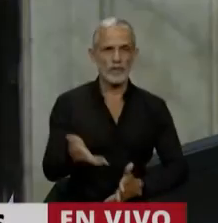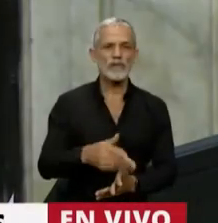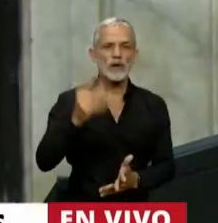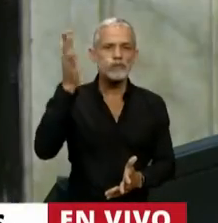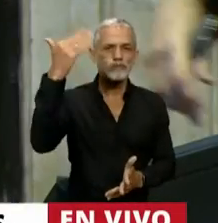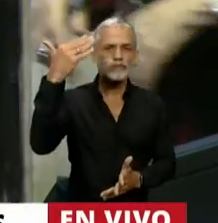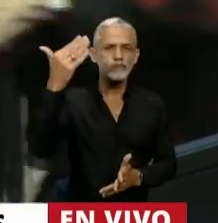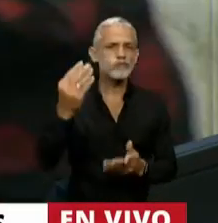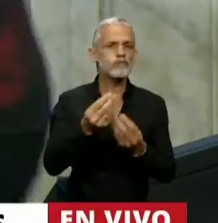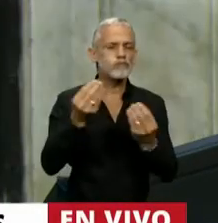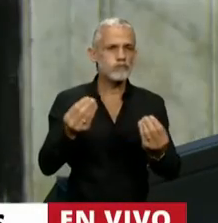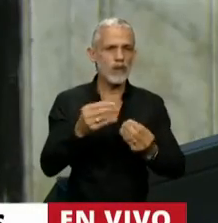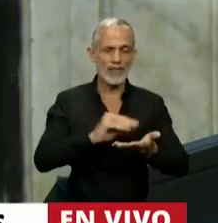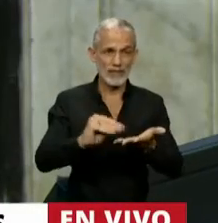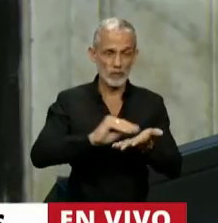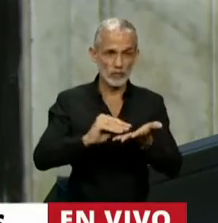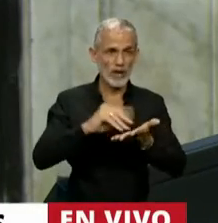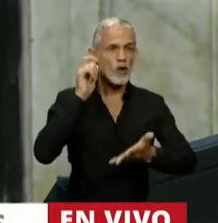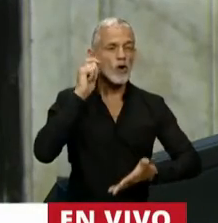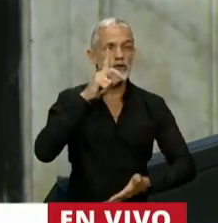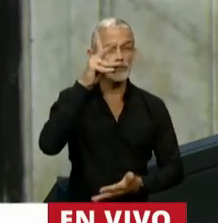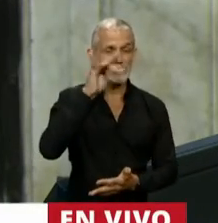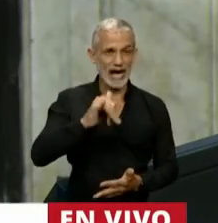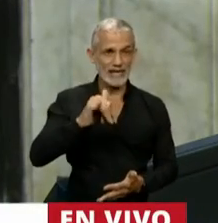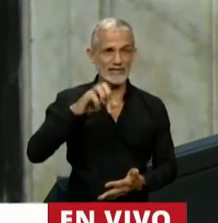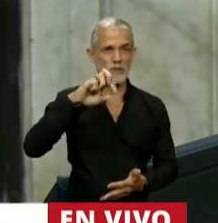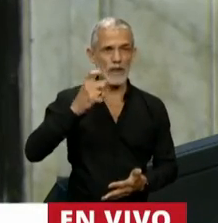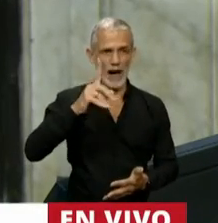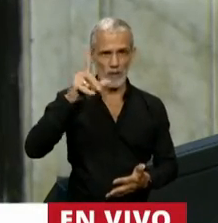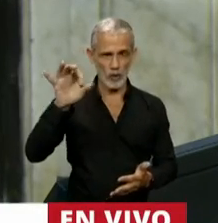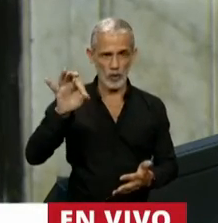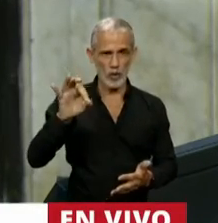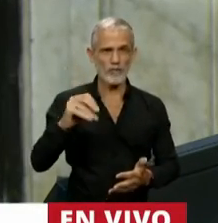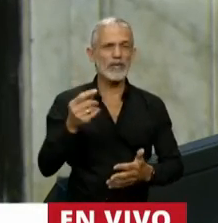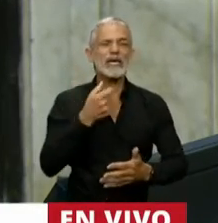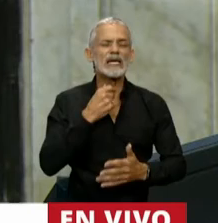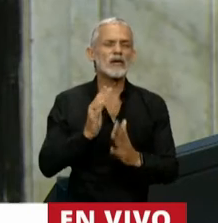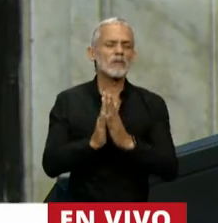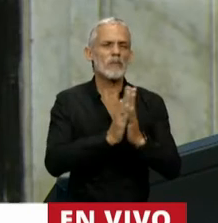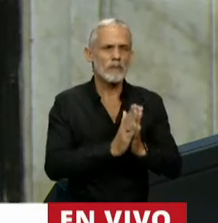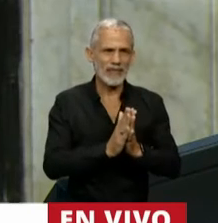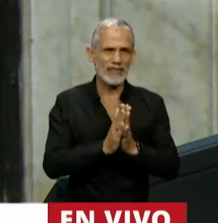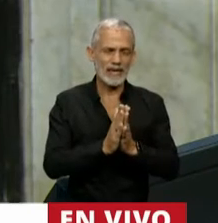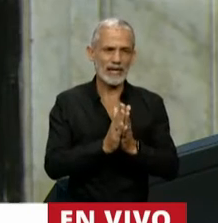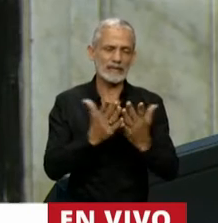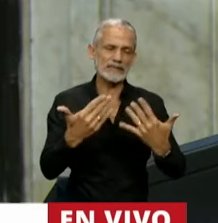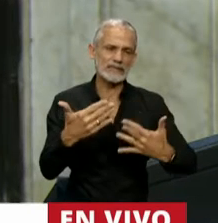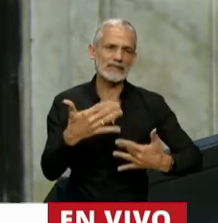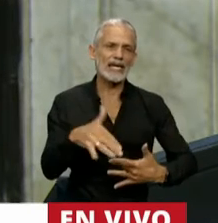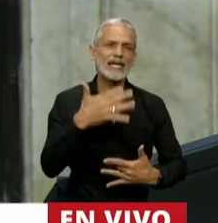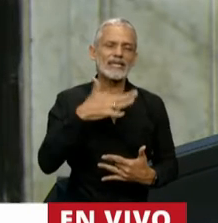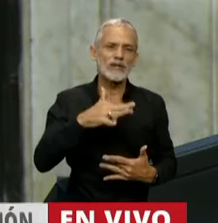Tiene la palabra el diputado González Pablo. Y quiero pedirle, entendiendo,